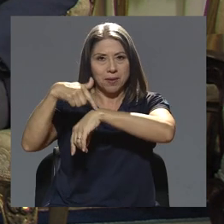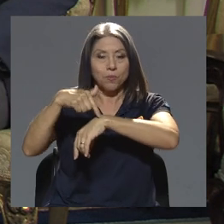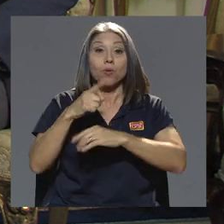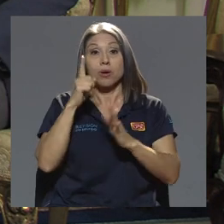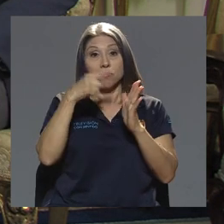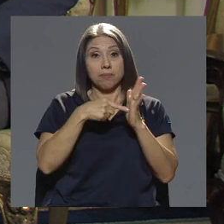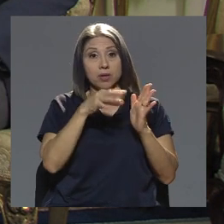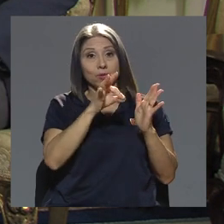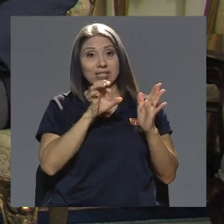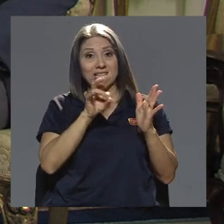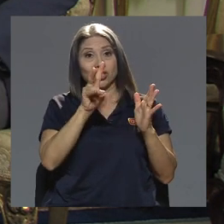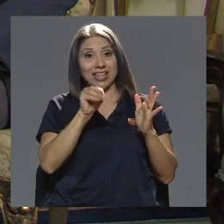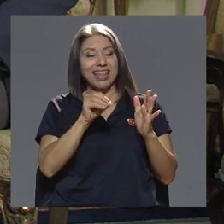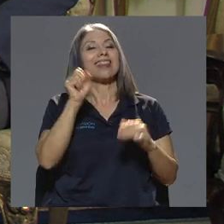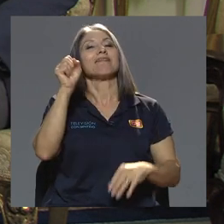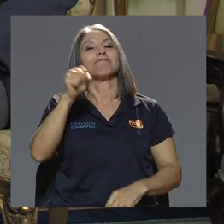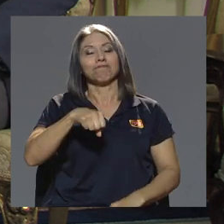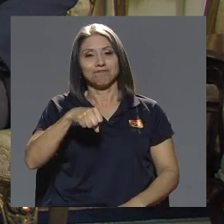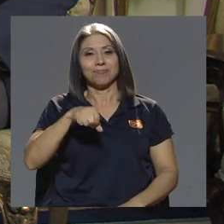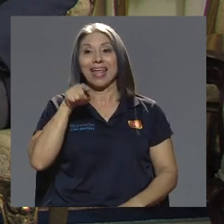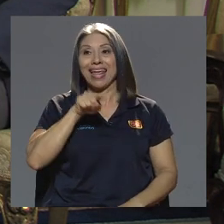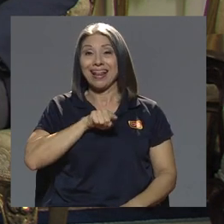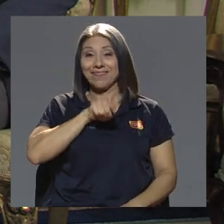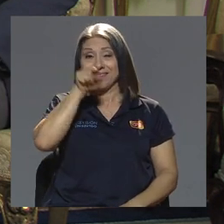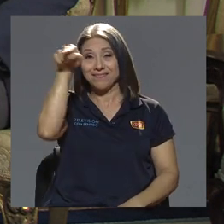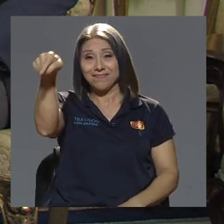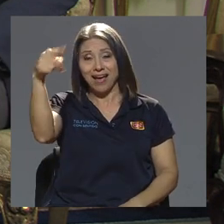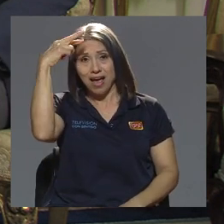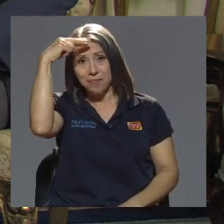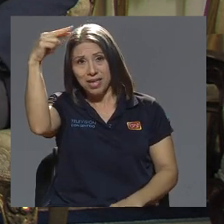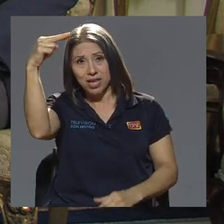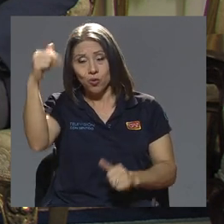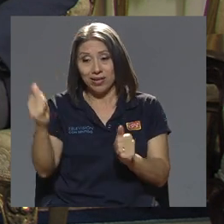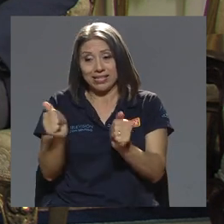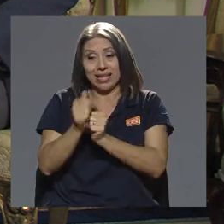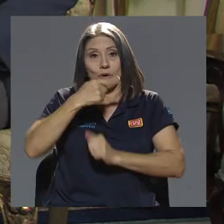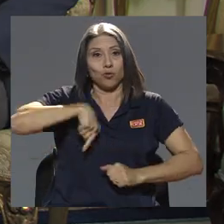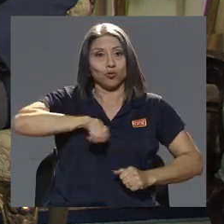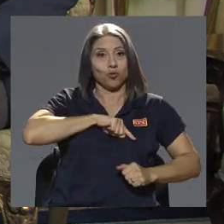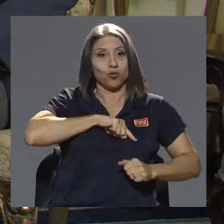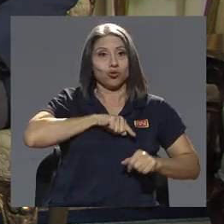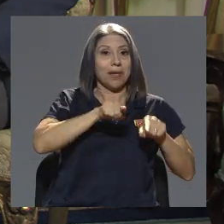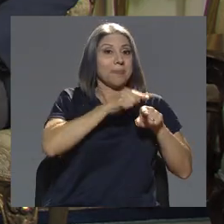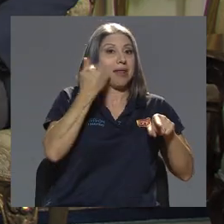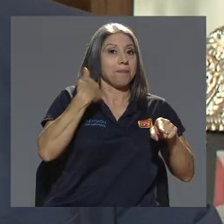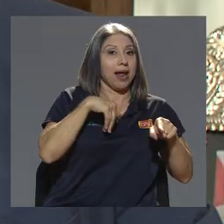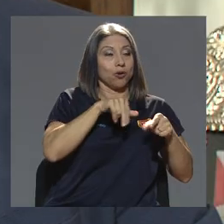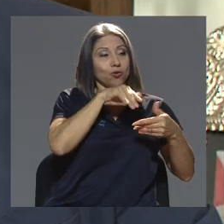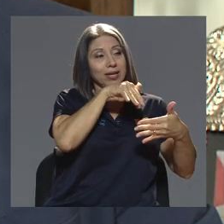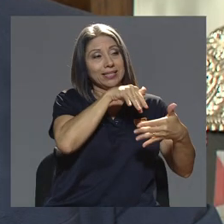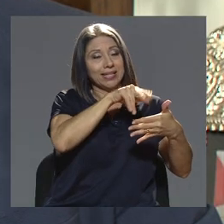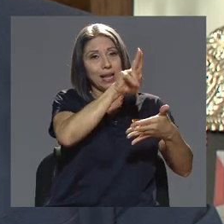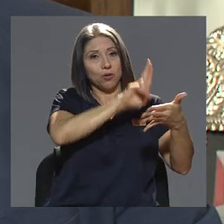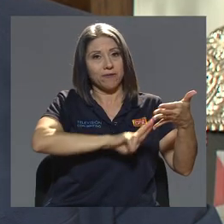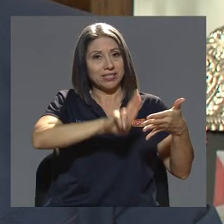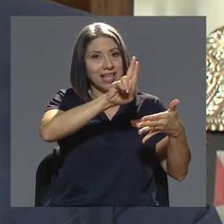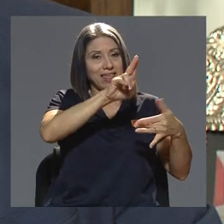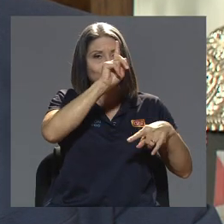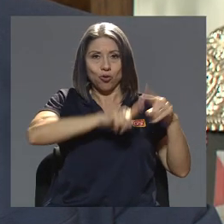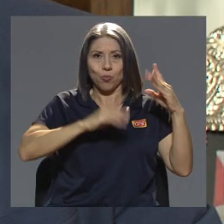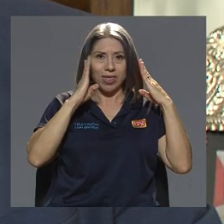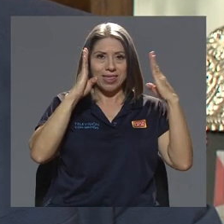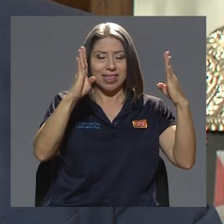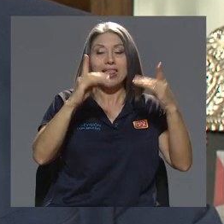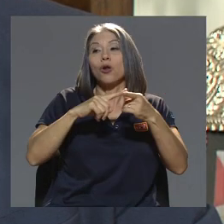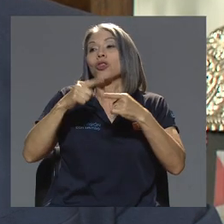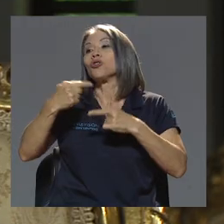1970. Entonces Rafael Ángel va a México, está con nosotros, mi hermano está en la universidad, no puede atenderlo. Entonces yo me encargo de llevarlo